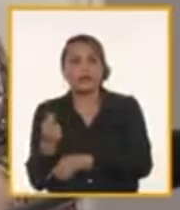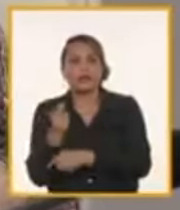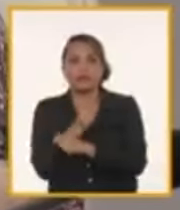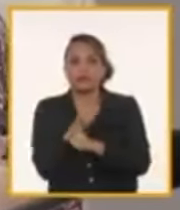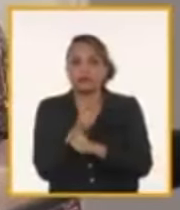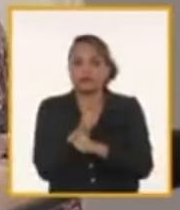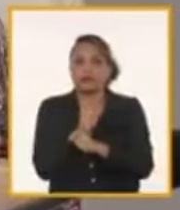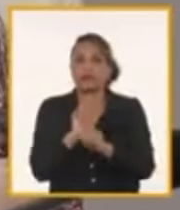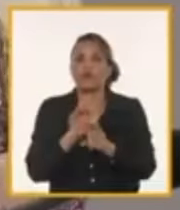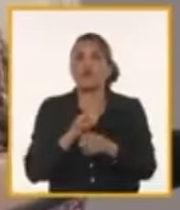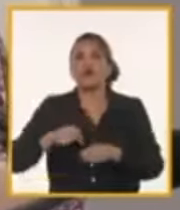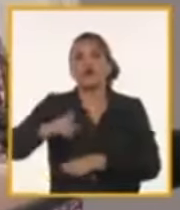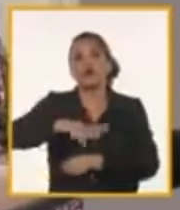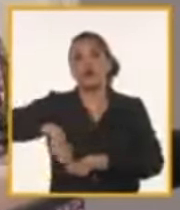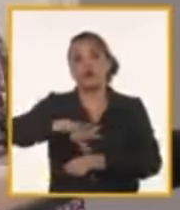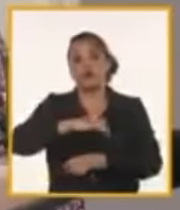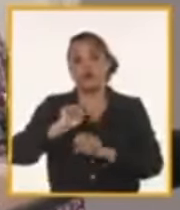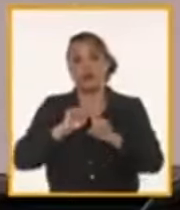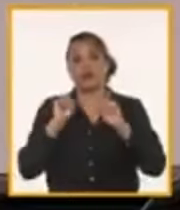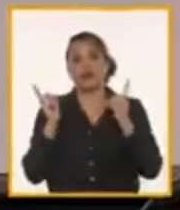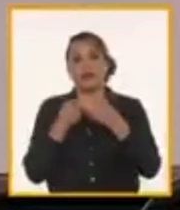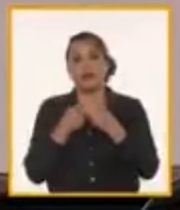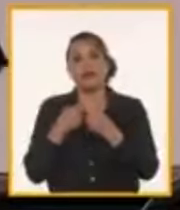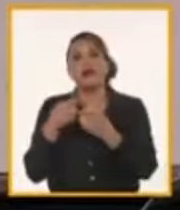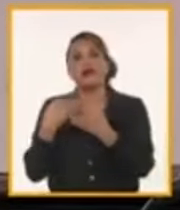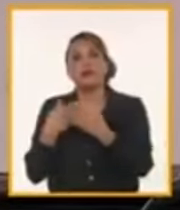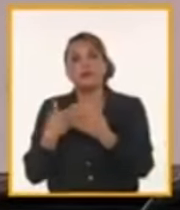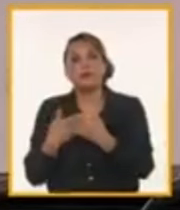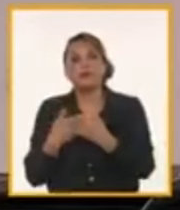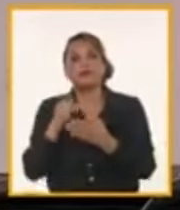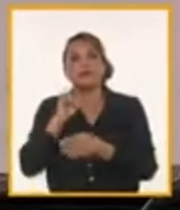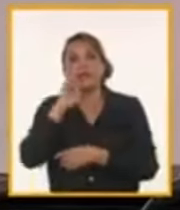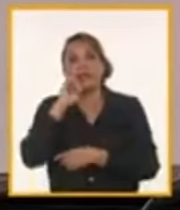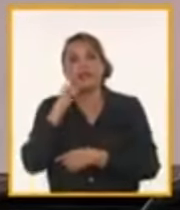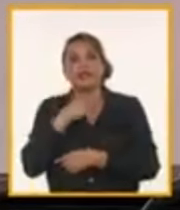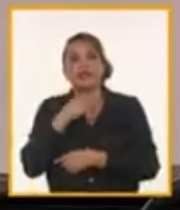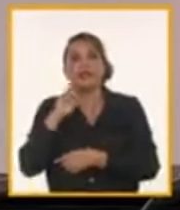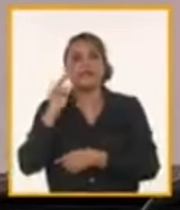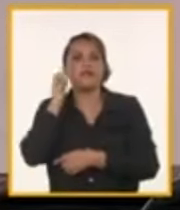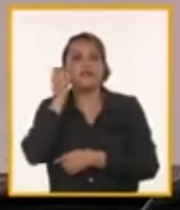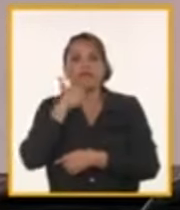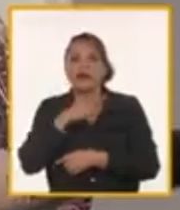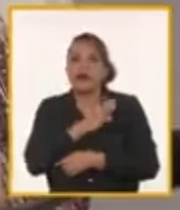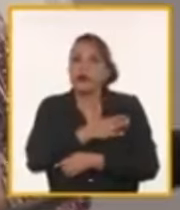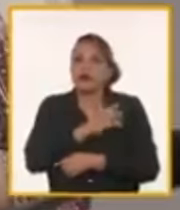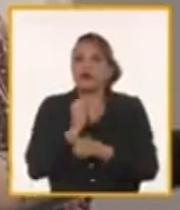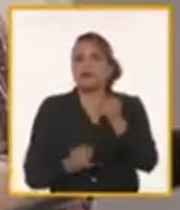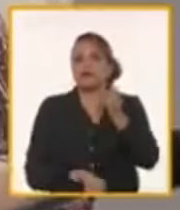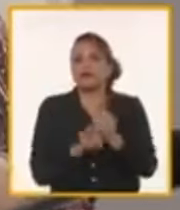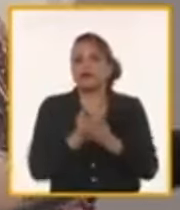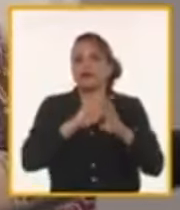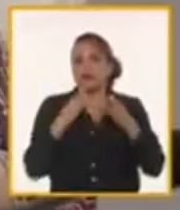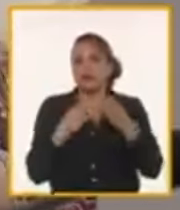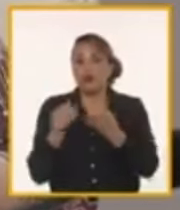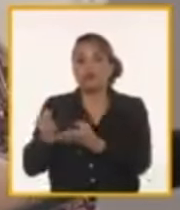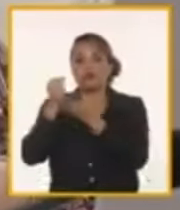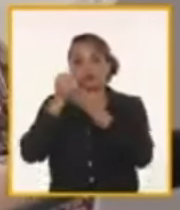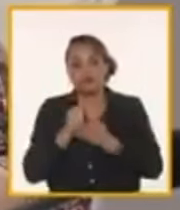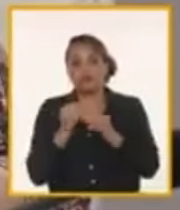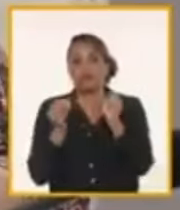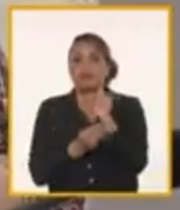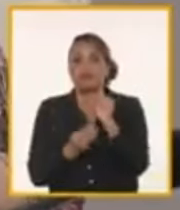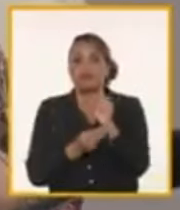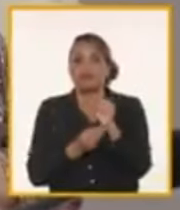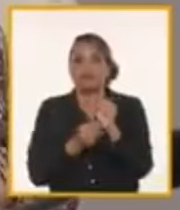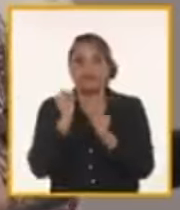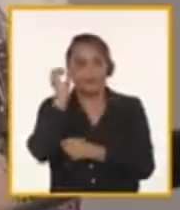al menos nosotros lo vemos Así que estamos hablando de las empresas inter la empresa de interf la fundación etcétera que esto también nos ha ayudado a potenciar mucho la